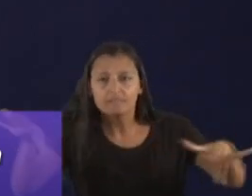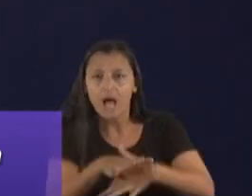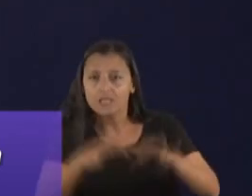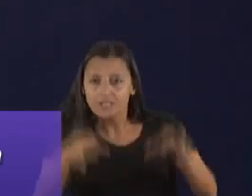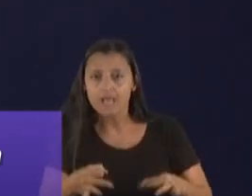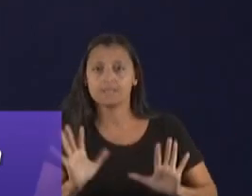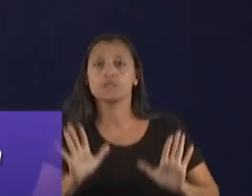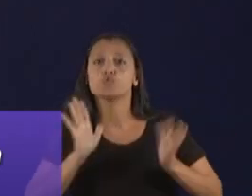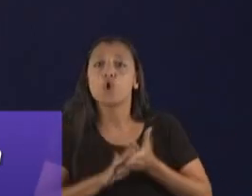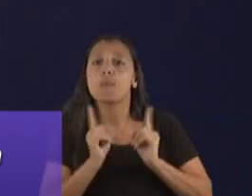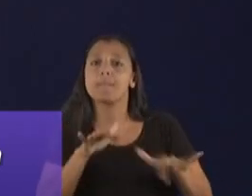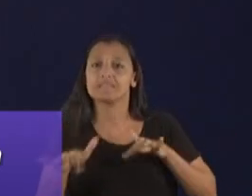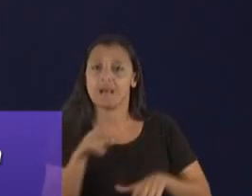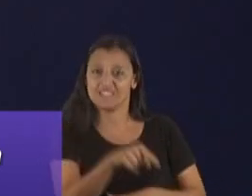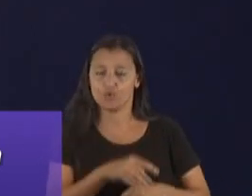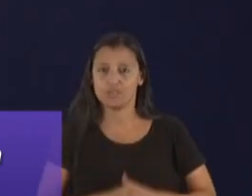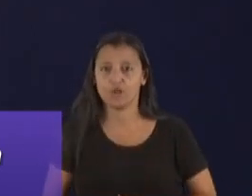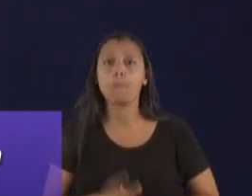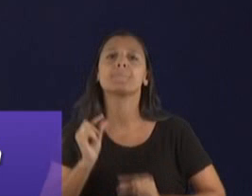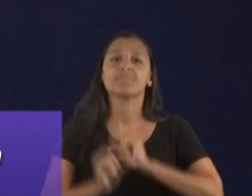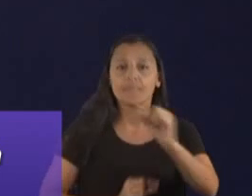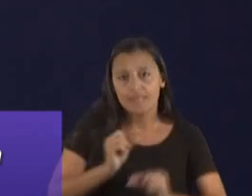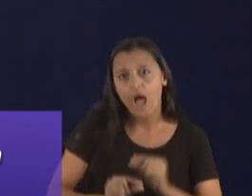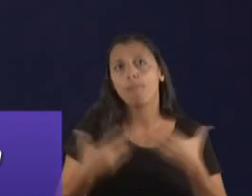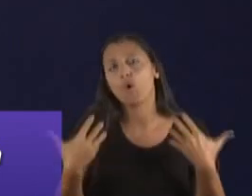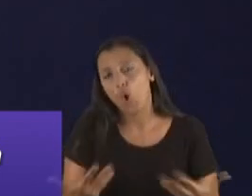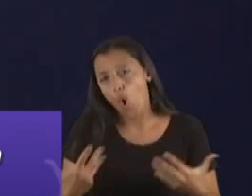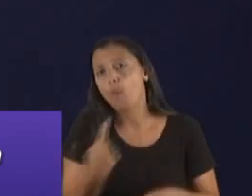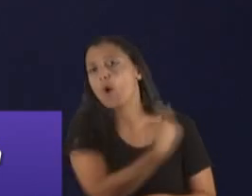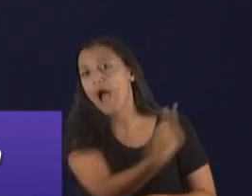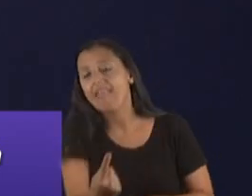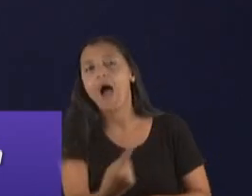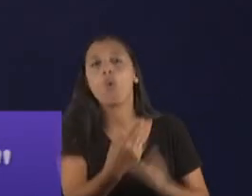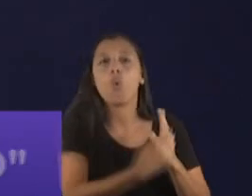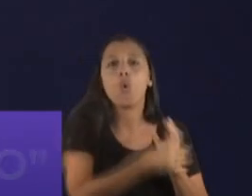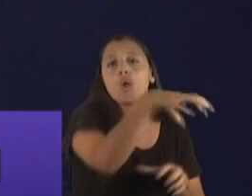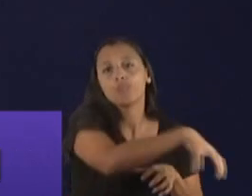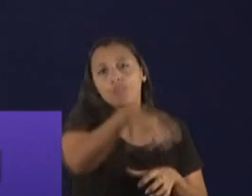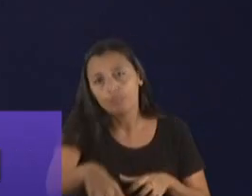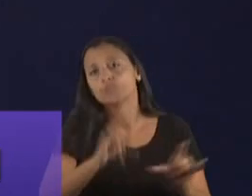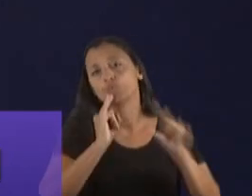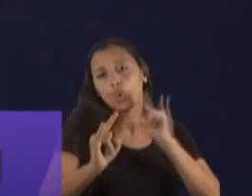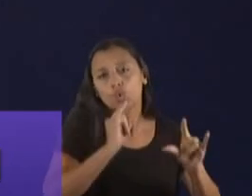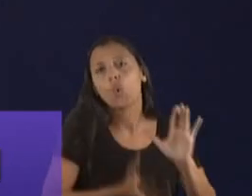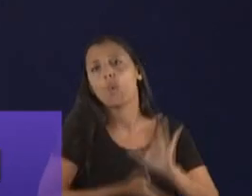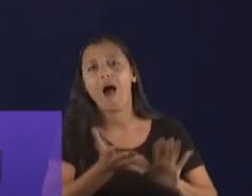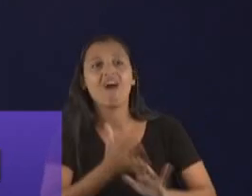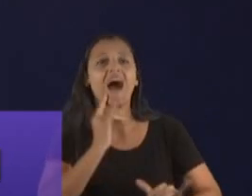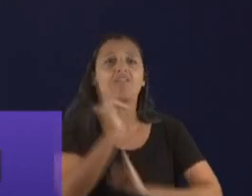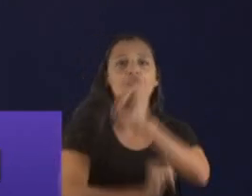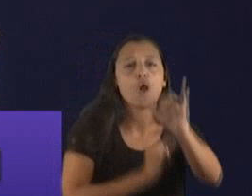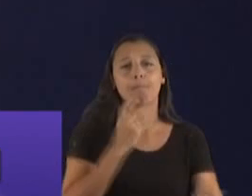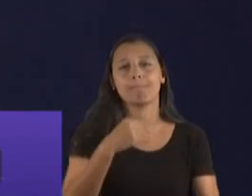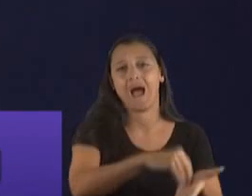adicionales y bueno, después por supuesto cada una de las carteras se encargará de hacer lo